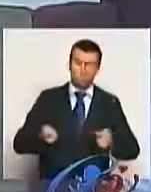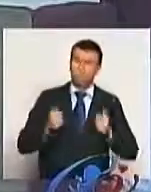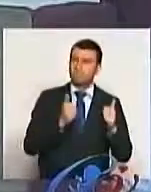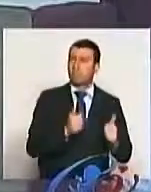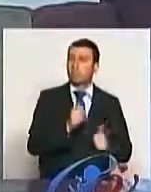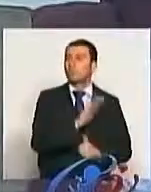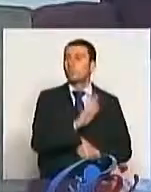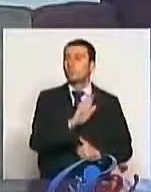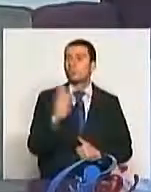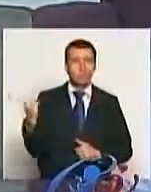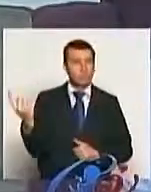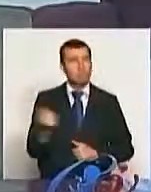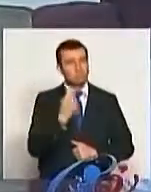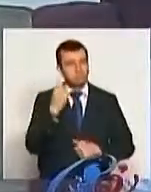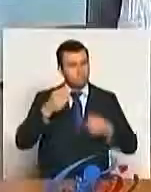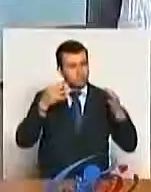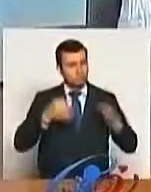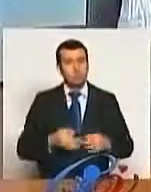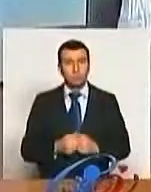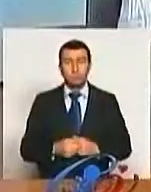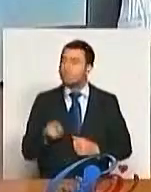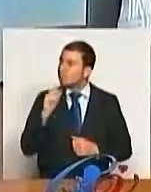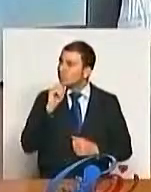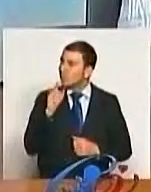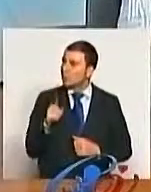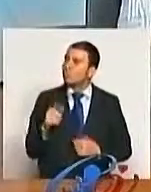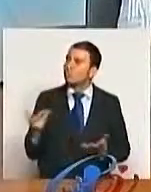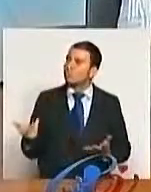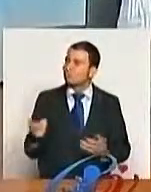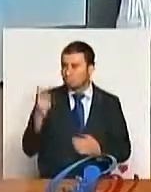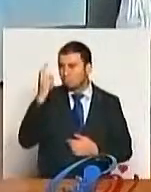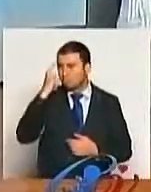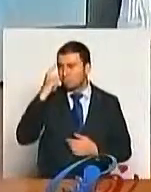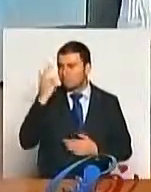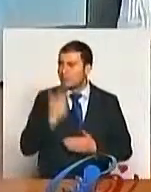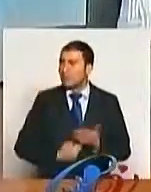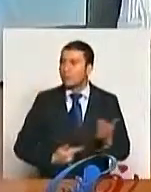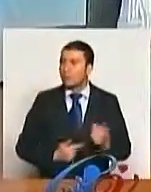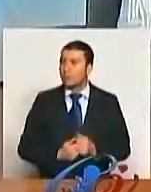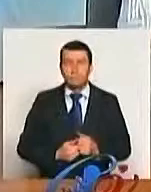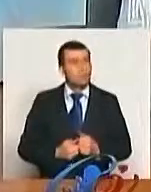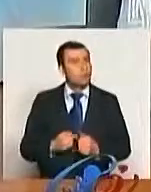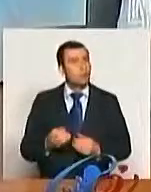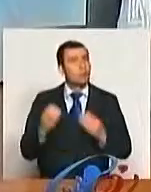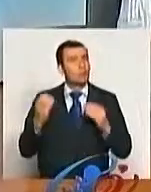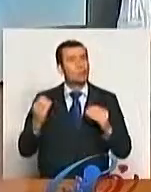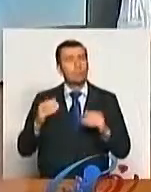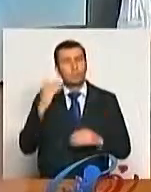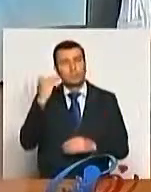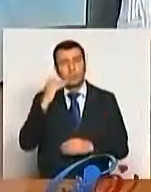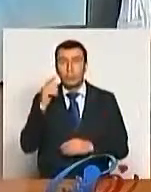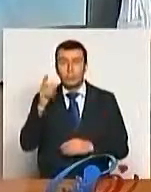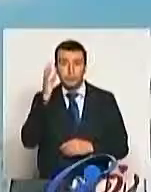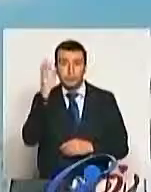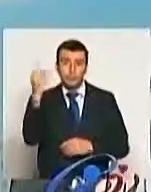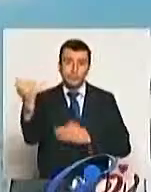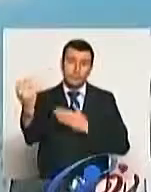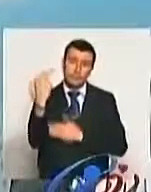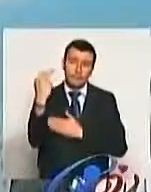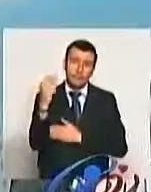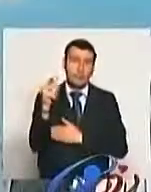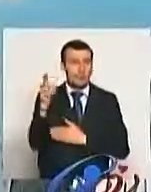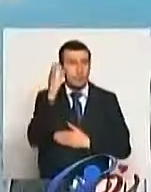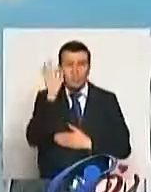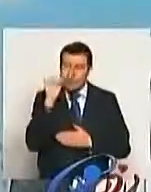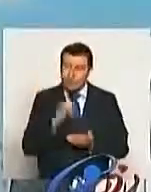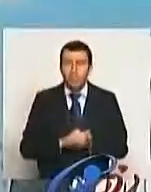Doctor Alejandro, este caso es clínico. Sí, en realidad son muchas las pacientes que nos pueden estar viendo, y son muchas las pacientes